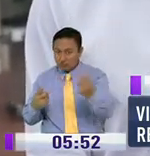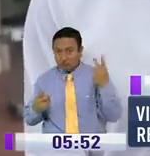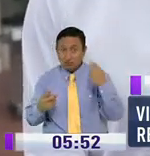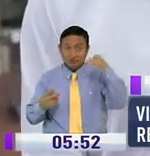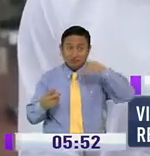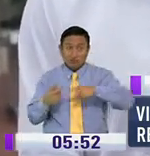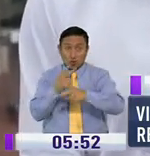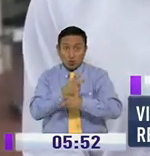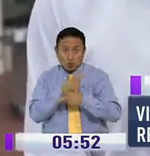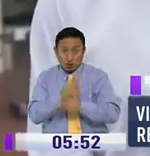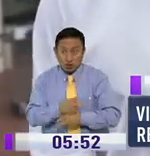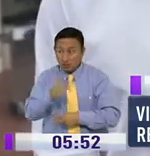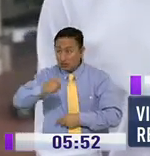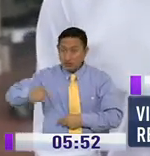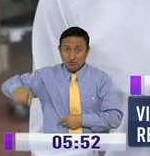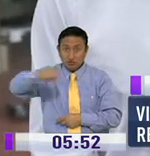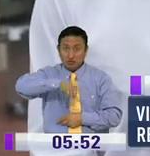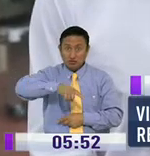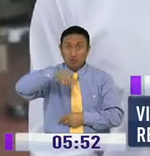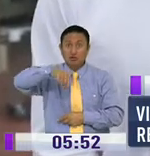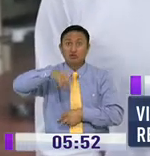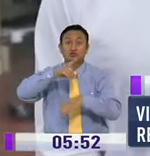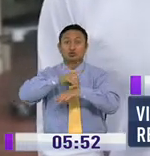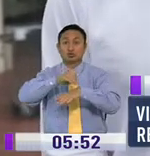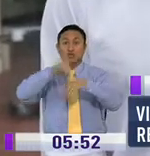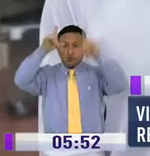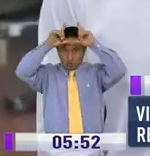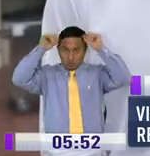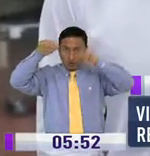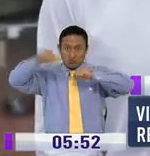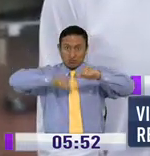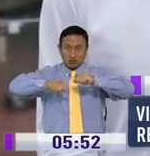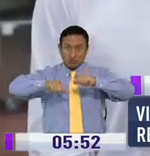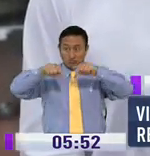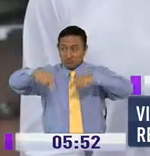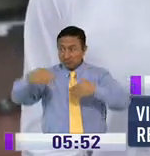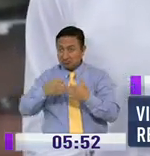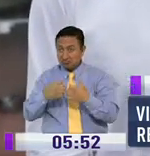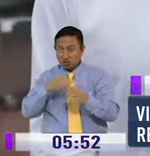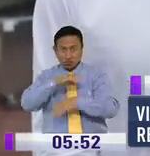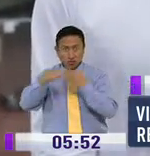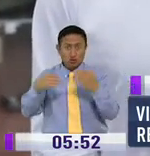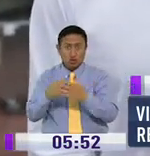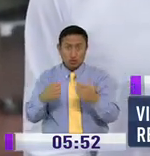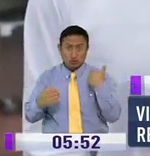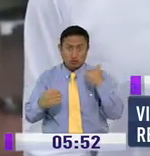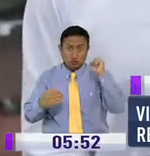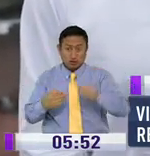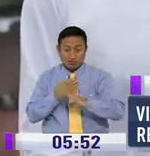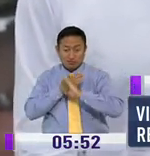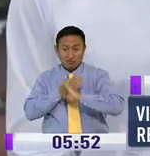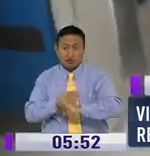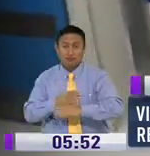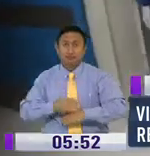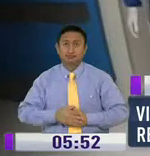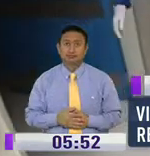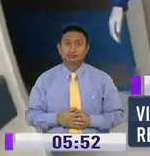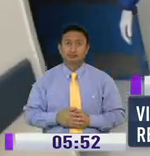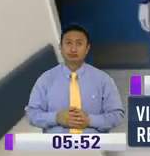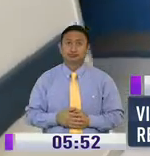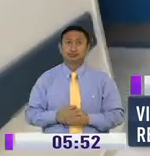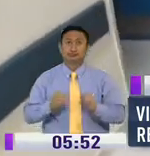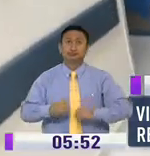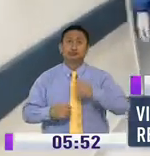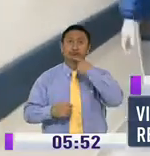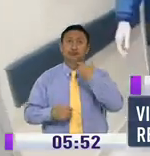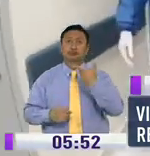estamos protegiendo a quienes nos protegen, de que el personal de salud cuenta con todos los implementos necesarios para combatir esta pandemia mundial. Y anunciaron que